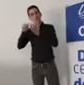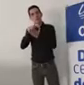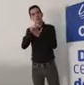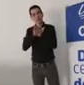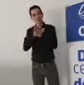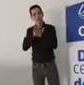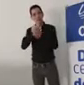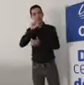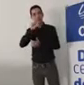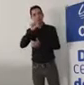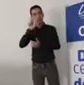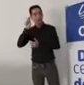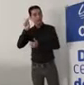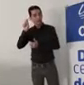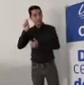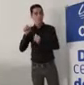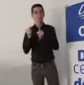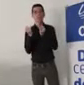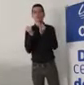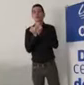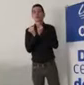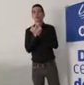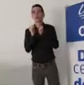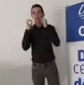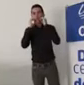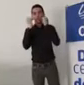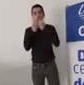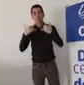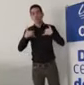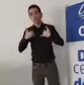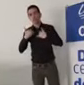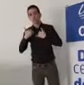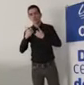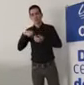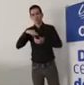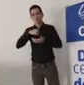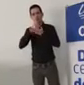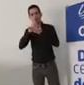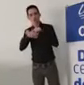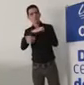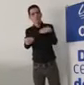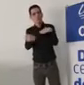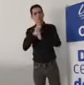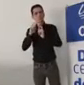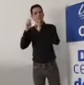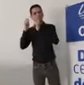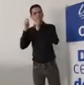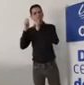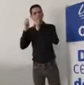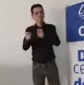organizaciones juveniles alrededor de los Objetivos de Desarrollo Sostenible, porque entendemos que son objetivos que tienen un